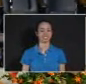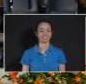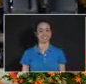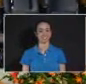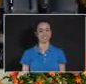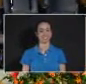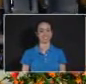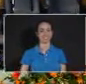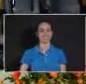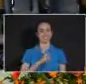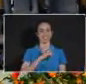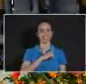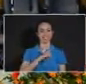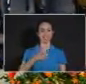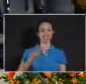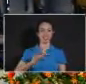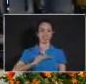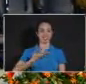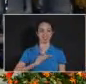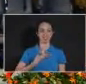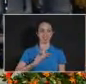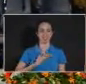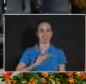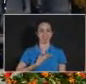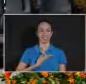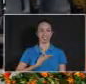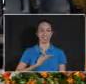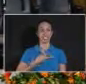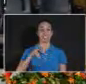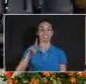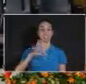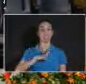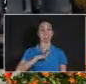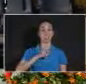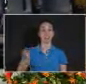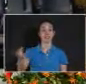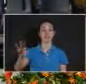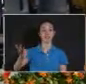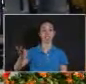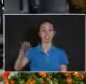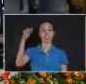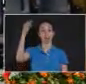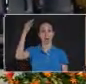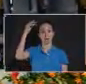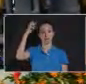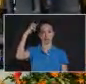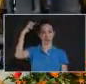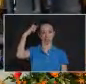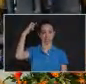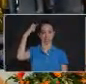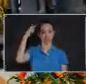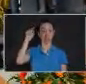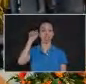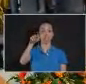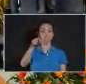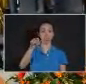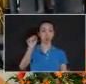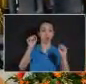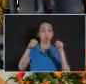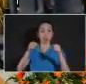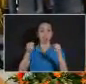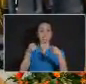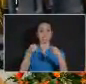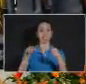Era mentiroso y tenía falsa profecía. Eso puede hacer que la gente regrese. No